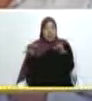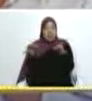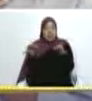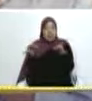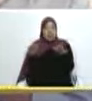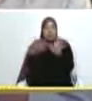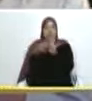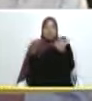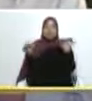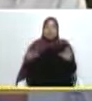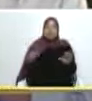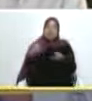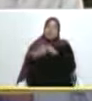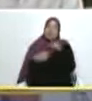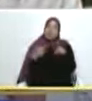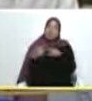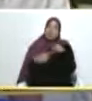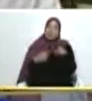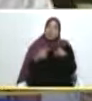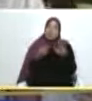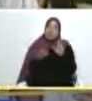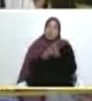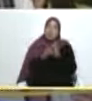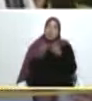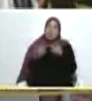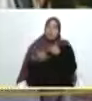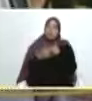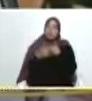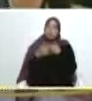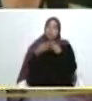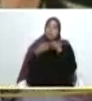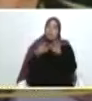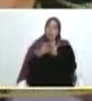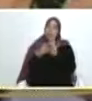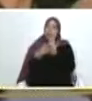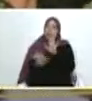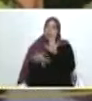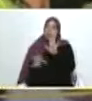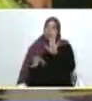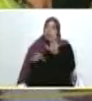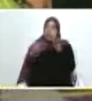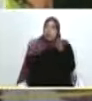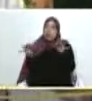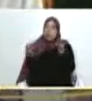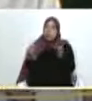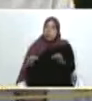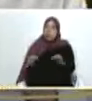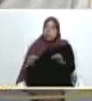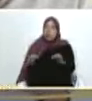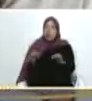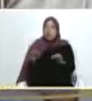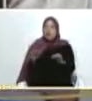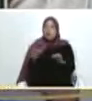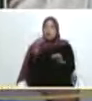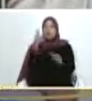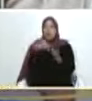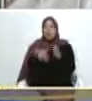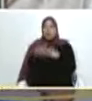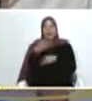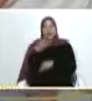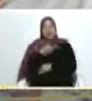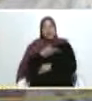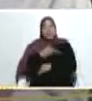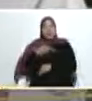sistema productivo capitalista que ha atropellado todos los derechos de la naturaleza. Así que es muy